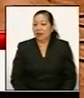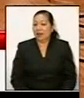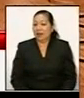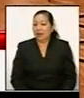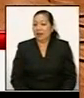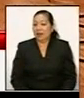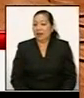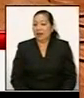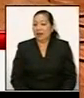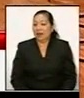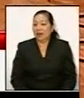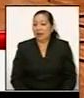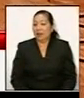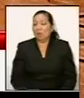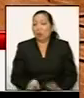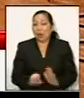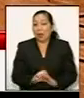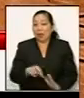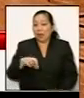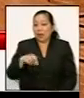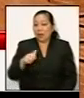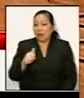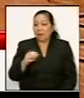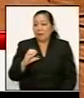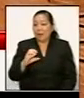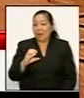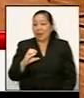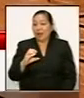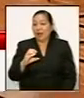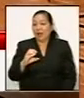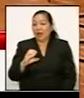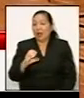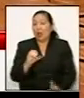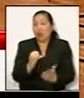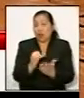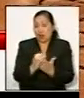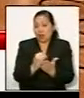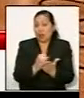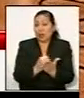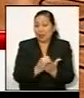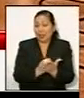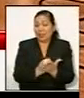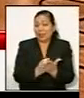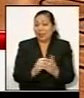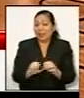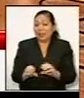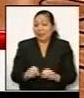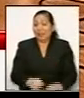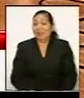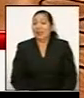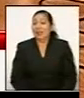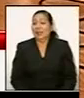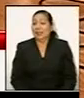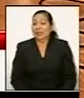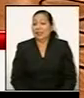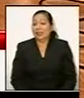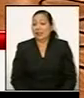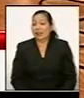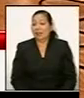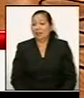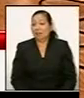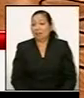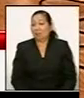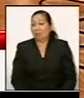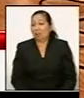en el para por ejemplo están todas las todas las decisiones y contratos que se hacen no esté ahí